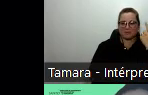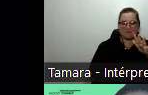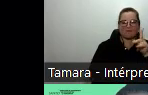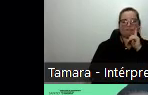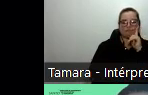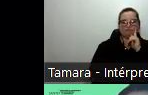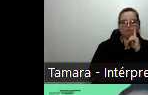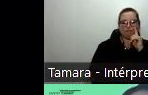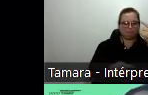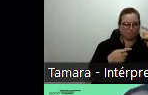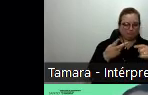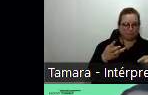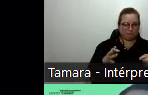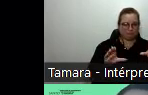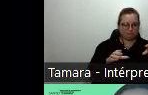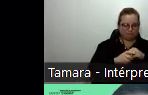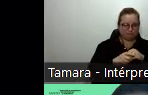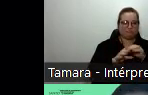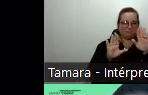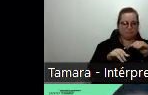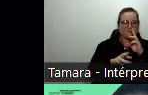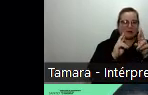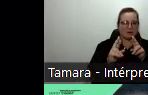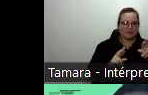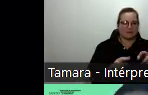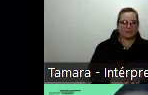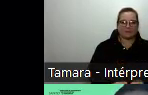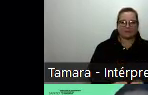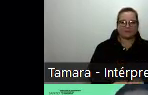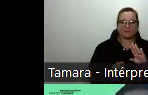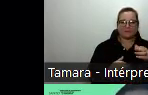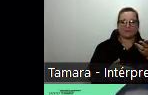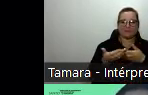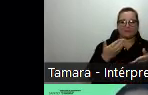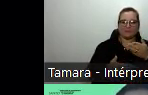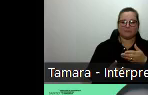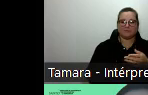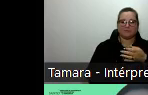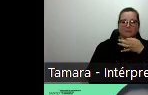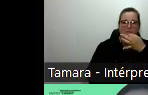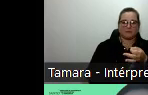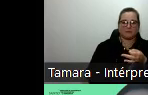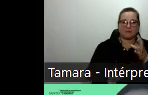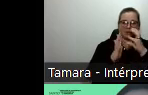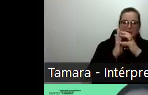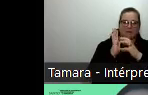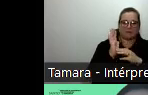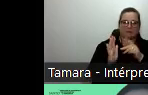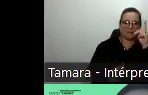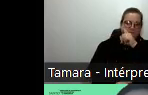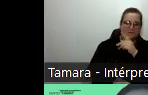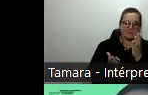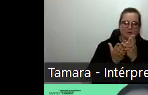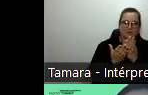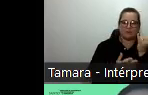varias que están dentro de esa respuesta Oye Andrea compártele al resto cuál era esa asignatura que más te costaba estudiar en la